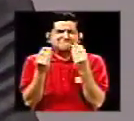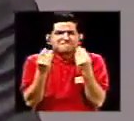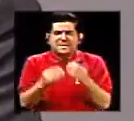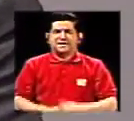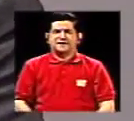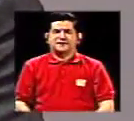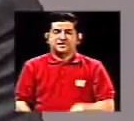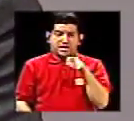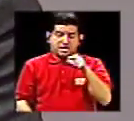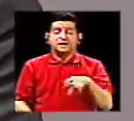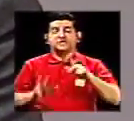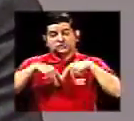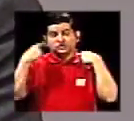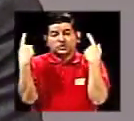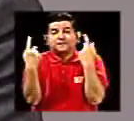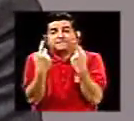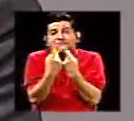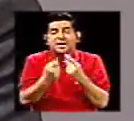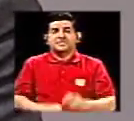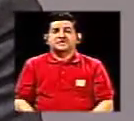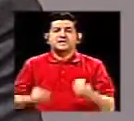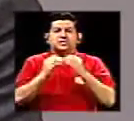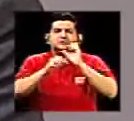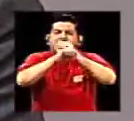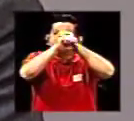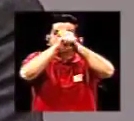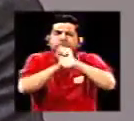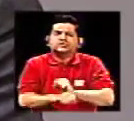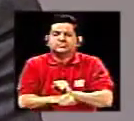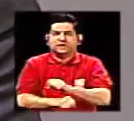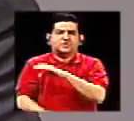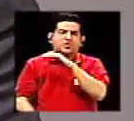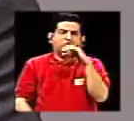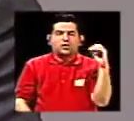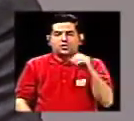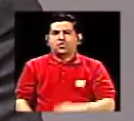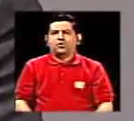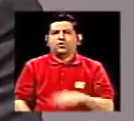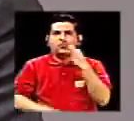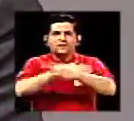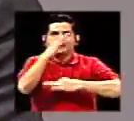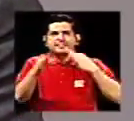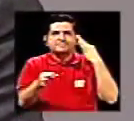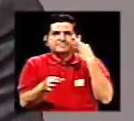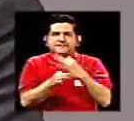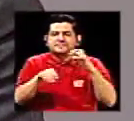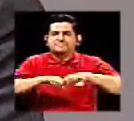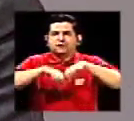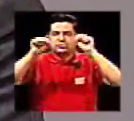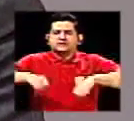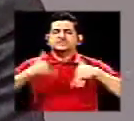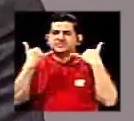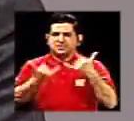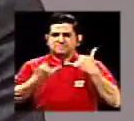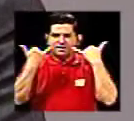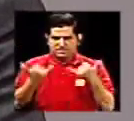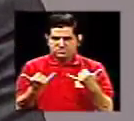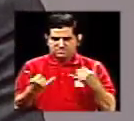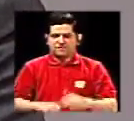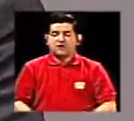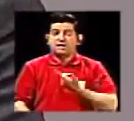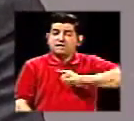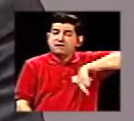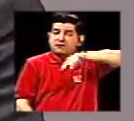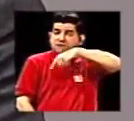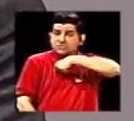esto fue movido por los partidos más conservadores o más de la línea del sistema vigente. Y nosotros lo que